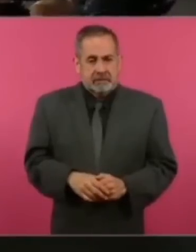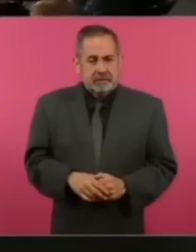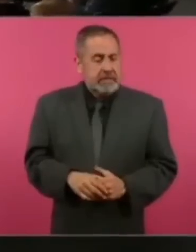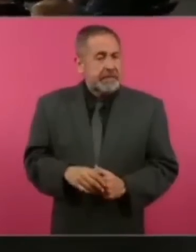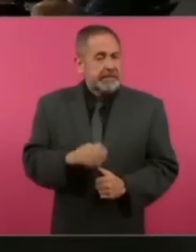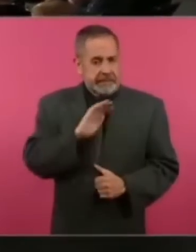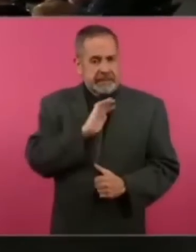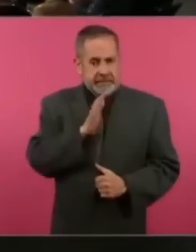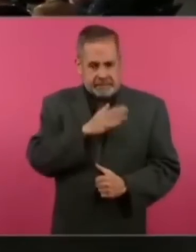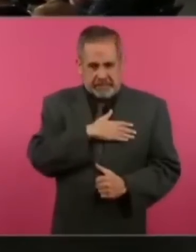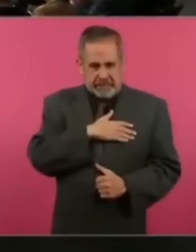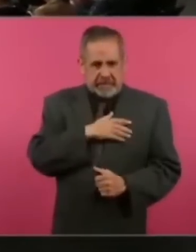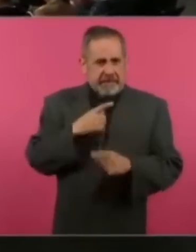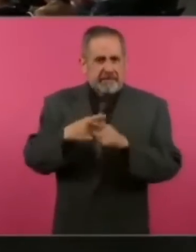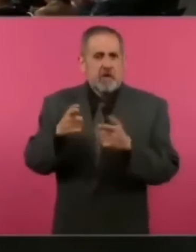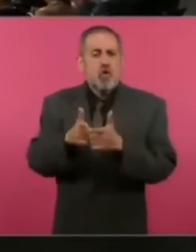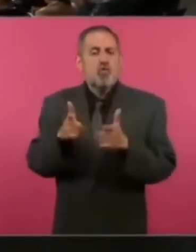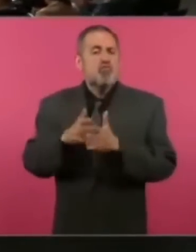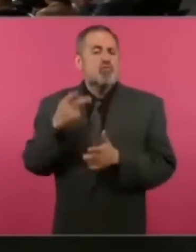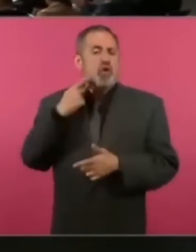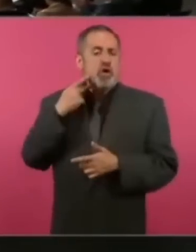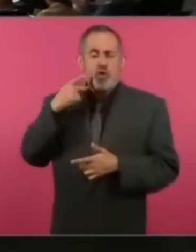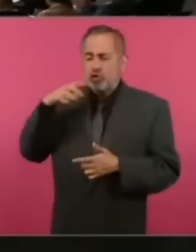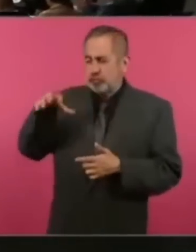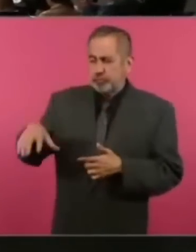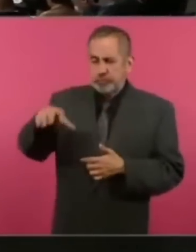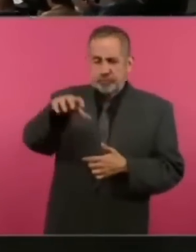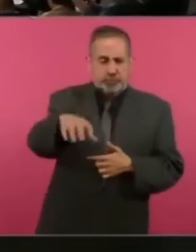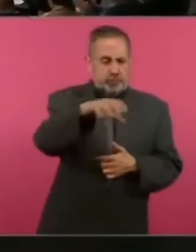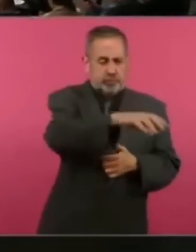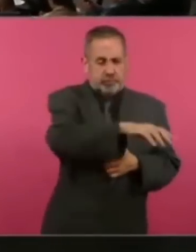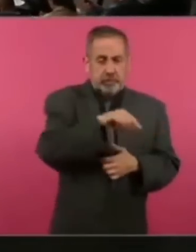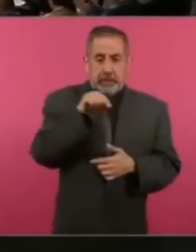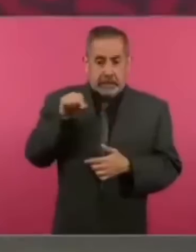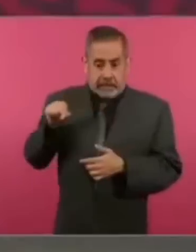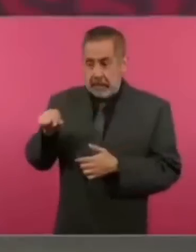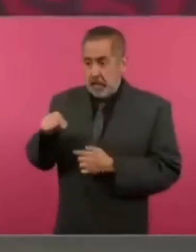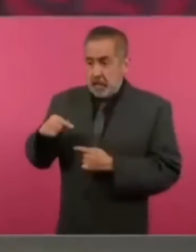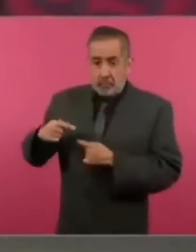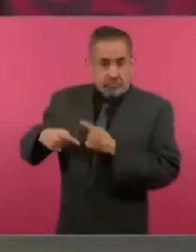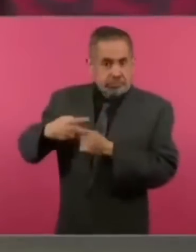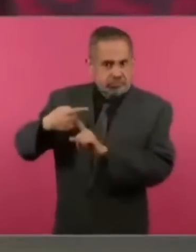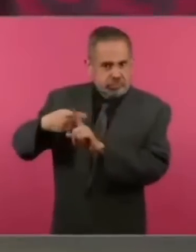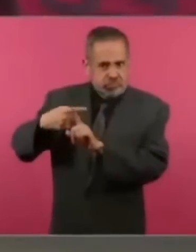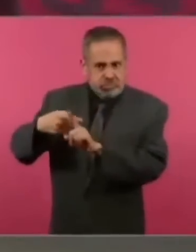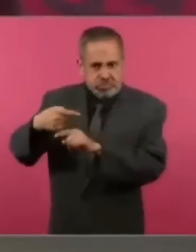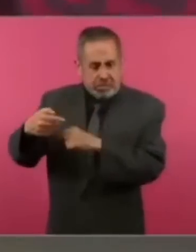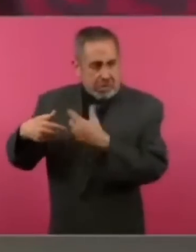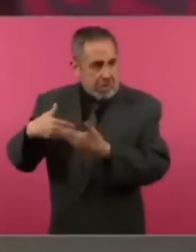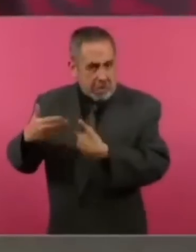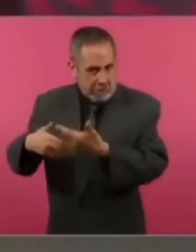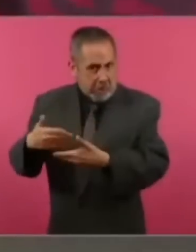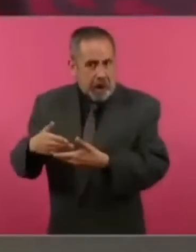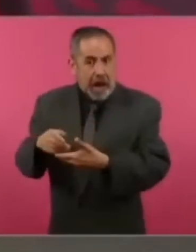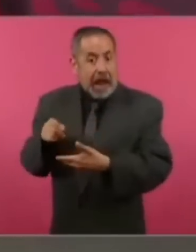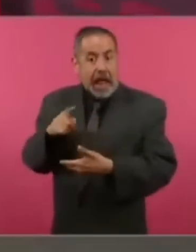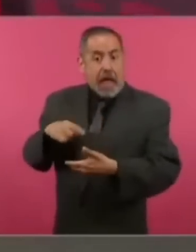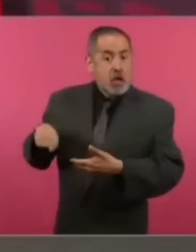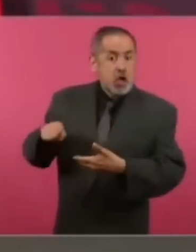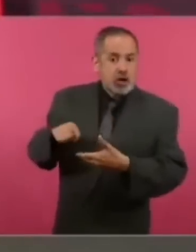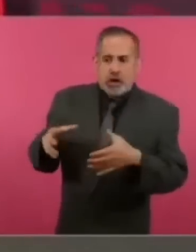todas las fuerzas y los partidos progresistas se unieron